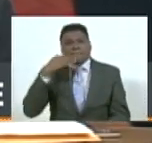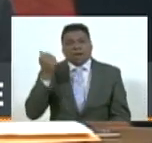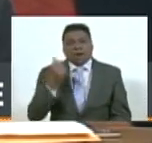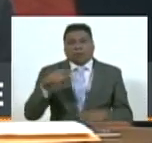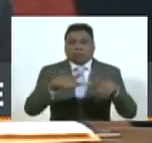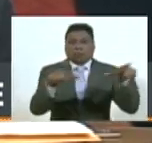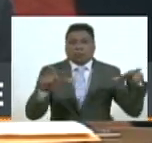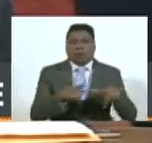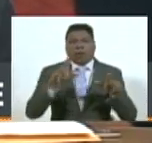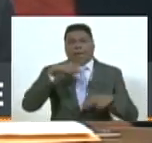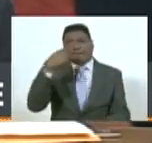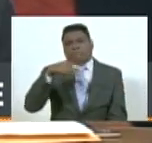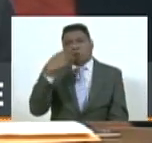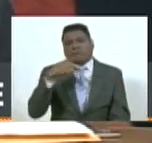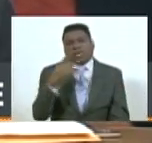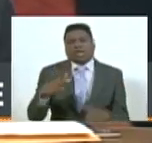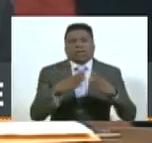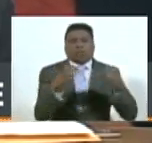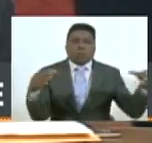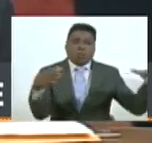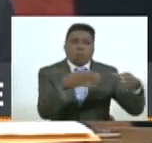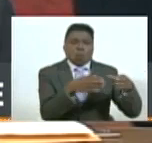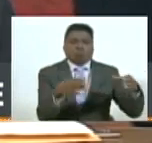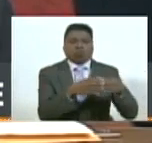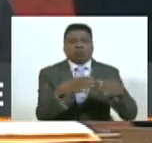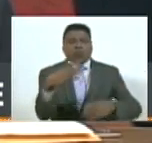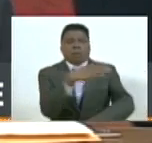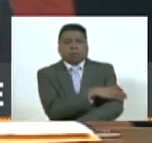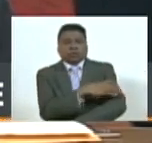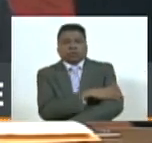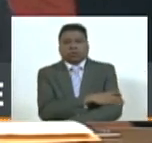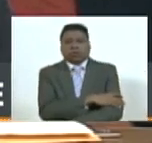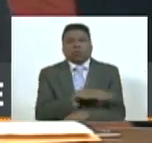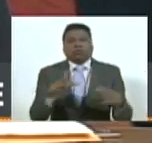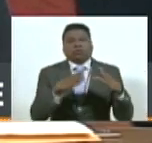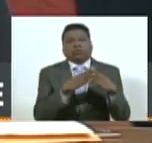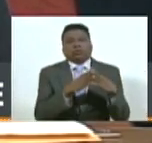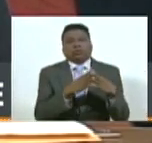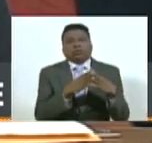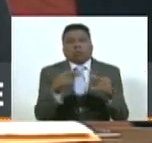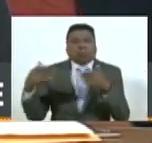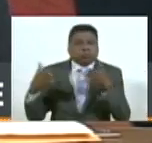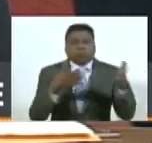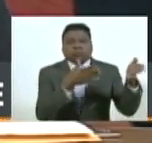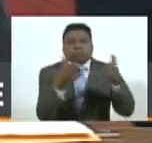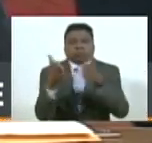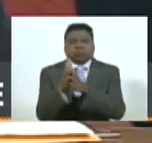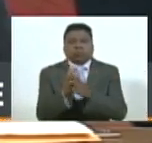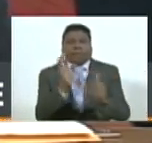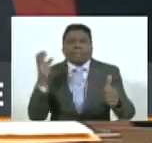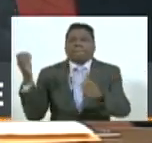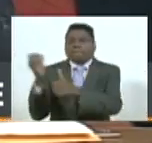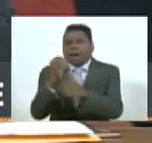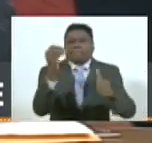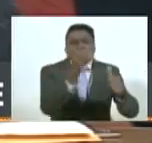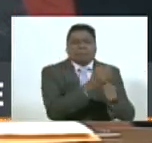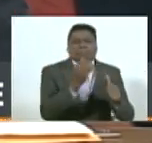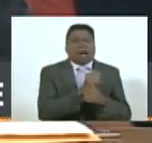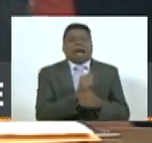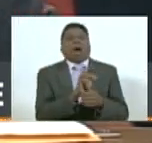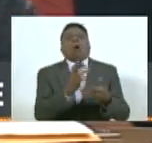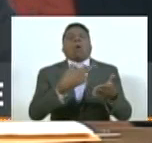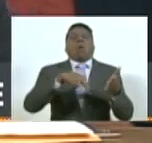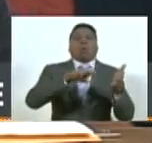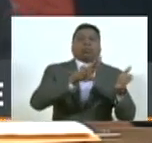política con todos los sectores de la oposición, por todas las vías posibles para lograr nuevamente tenerlos al